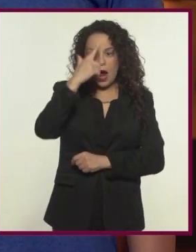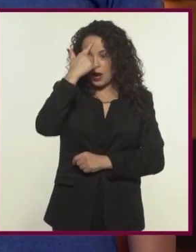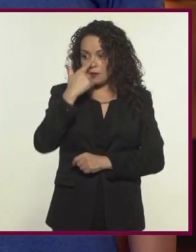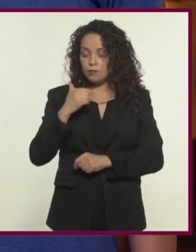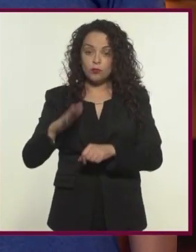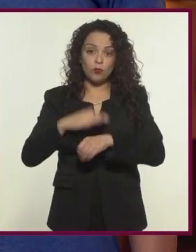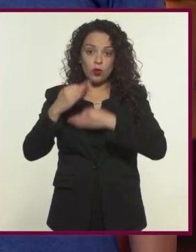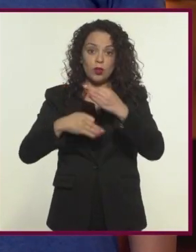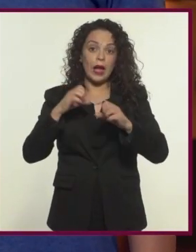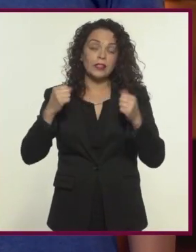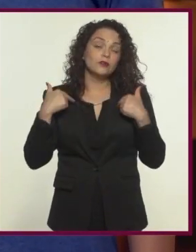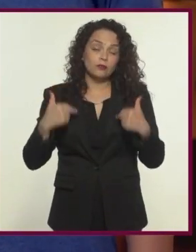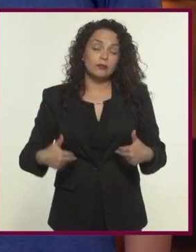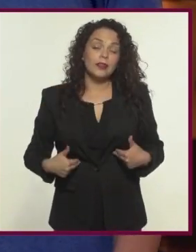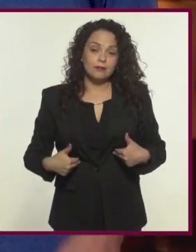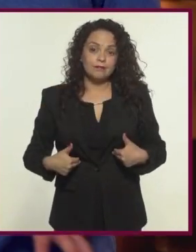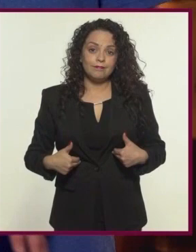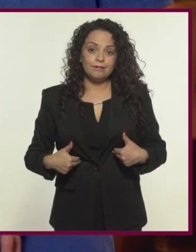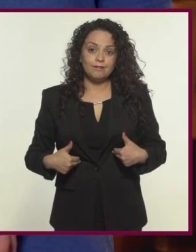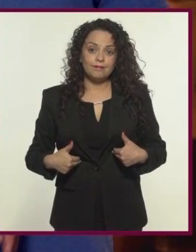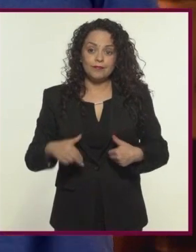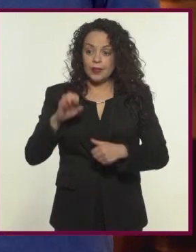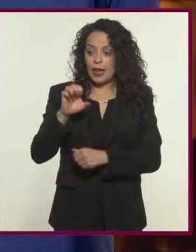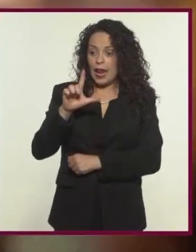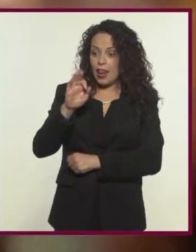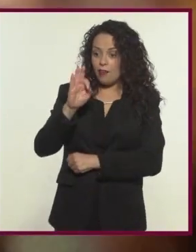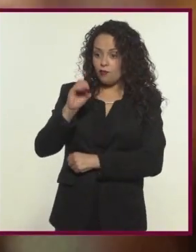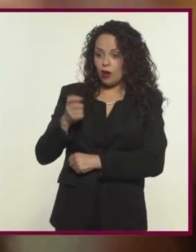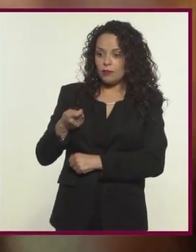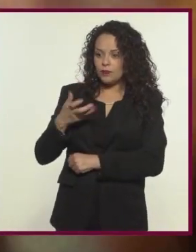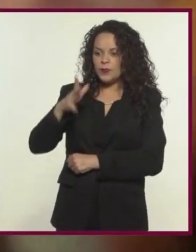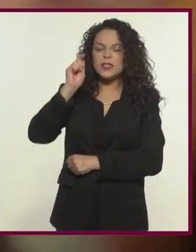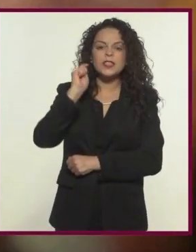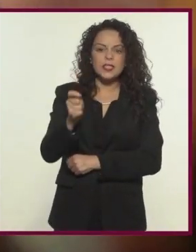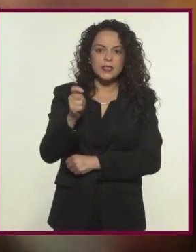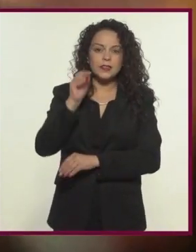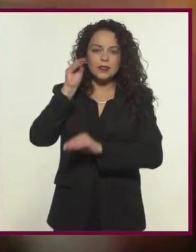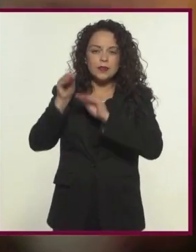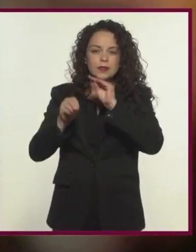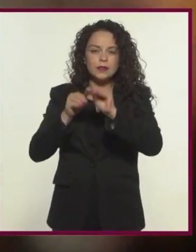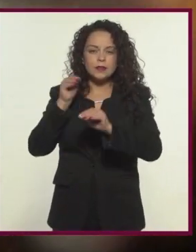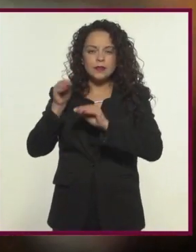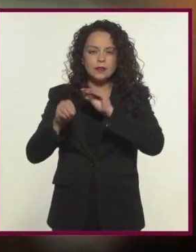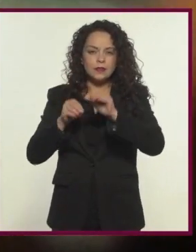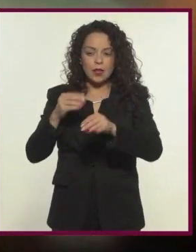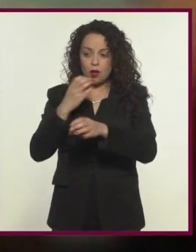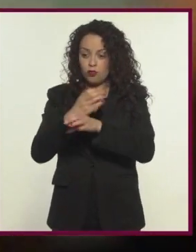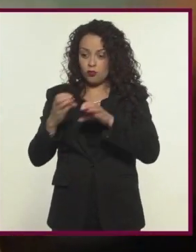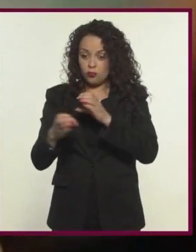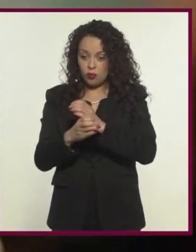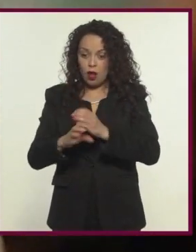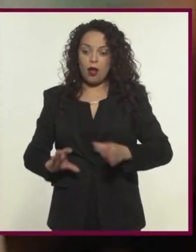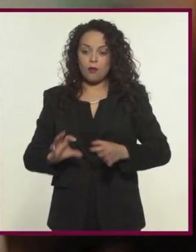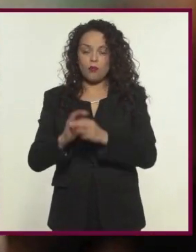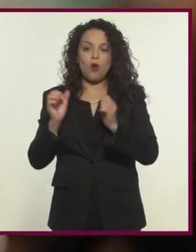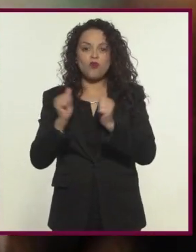rasgos porque todos son humanos. Entonces, a los elfos se les hizo más estilizados y sus objetos van en función del bosque